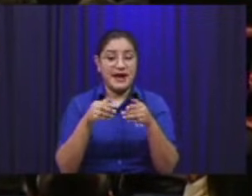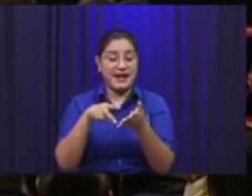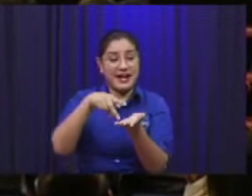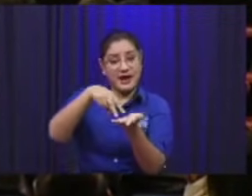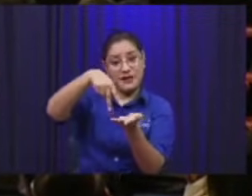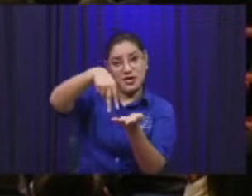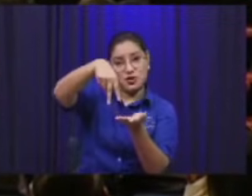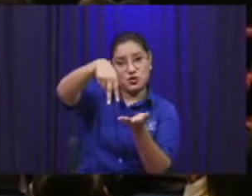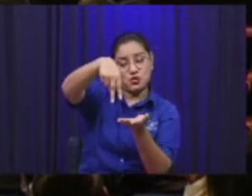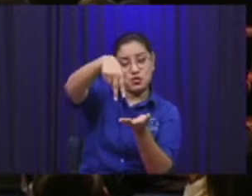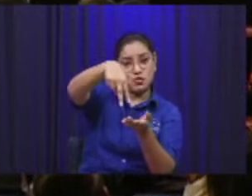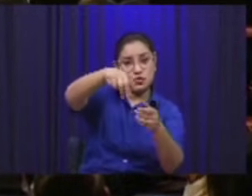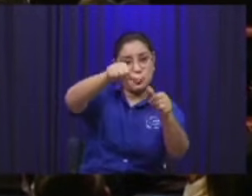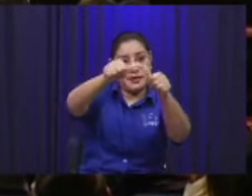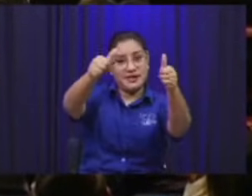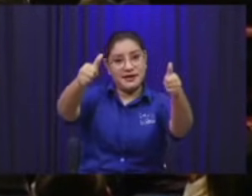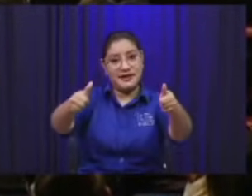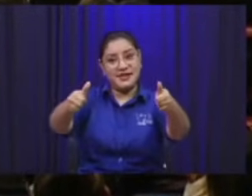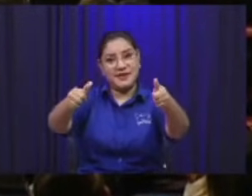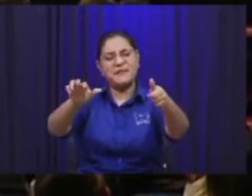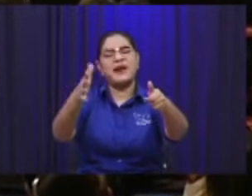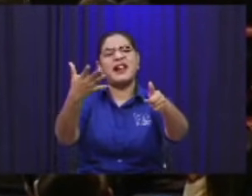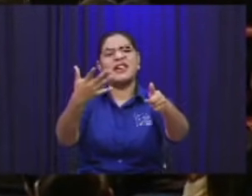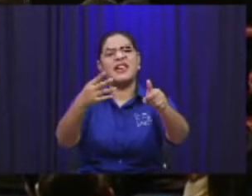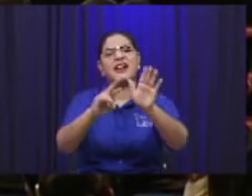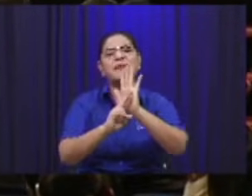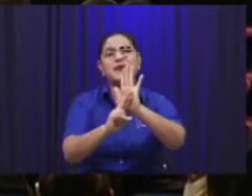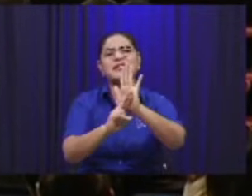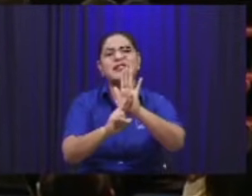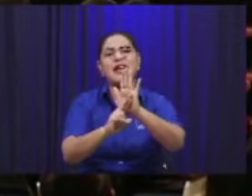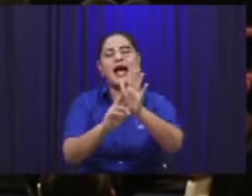para que es el altar pues para que se muera